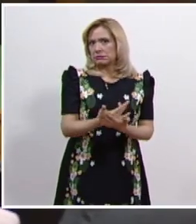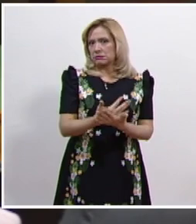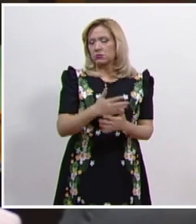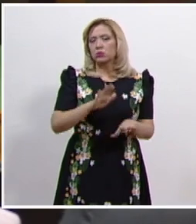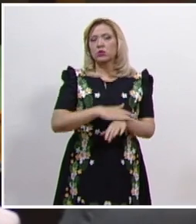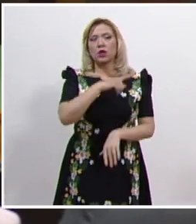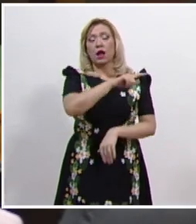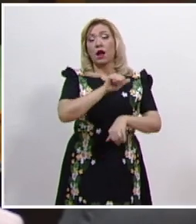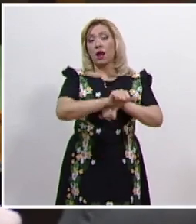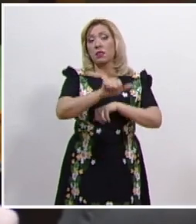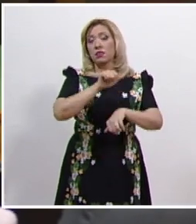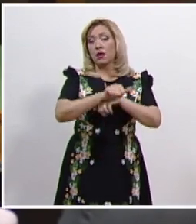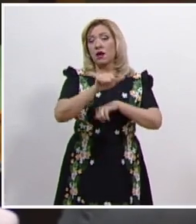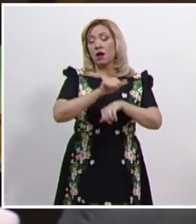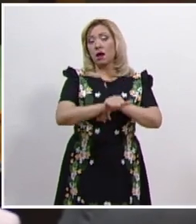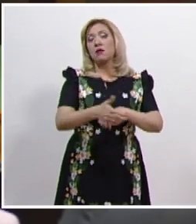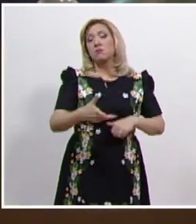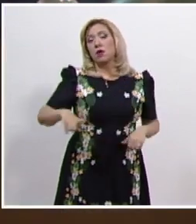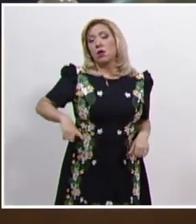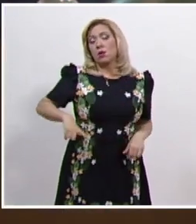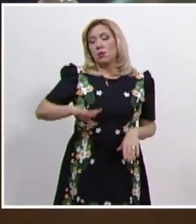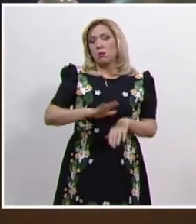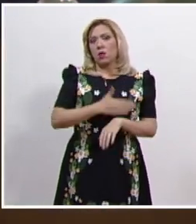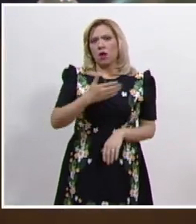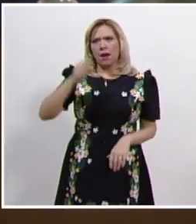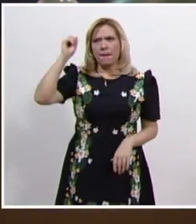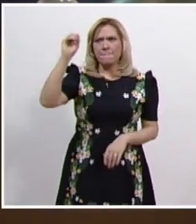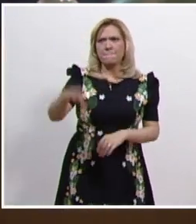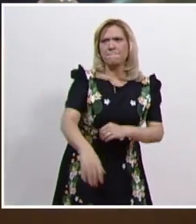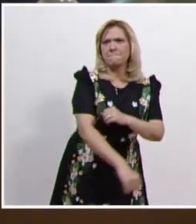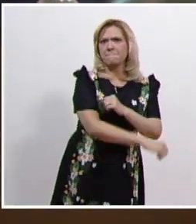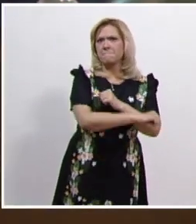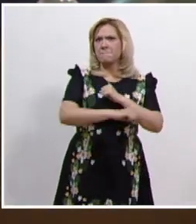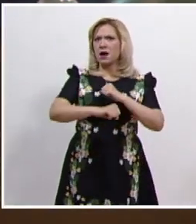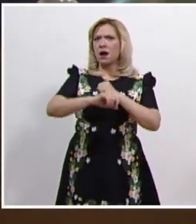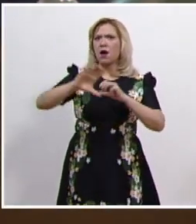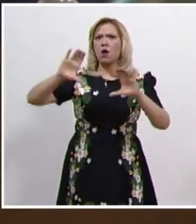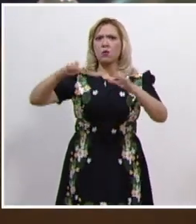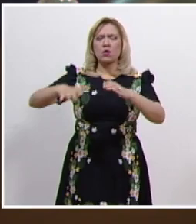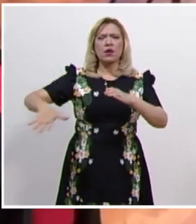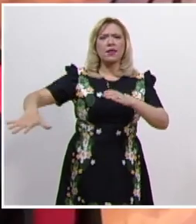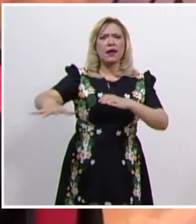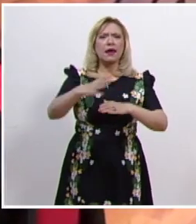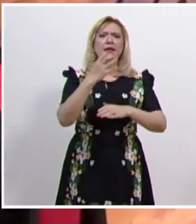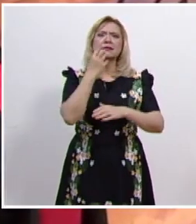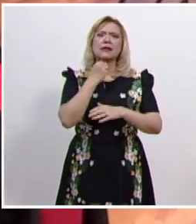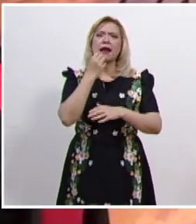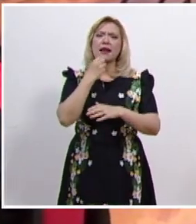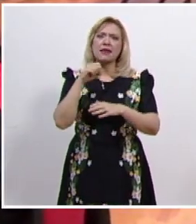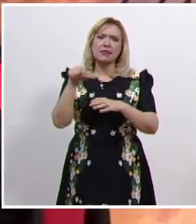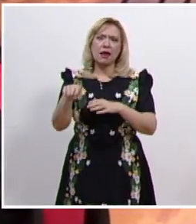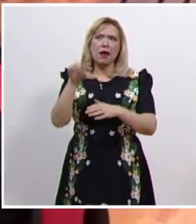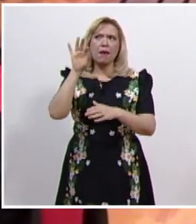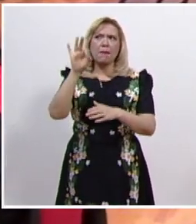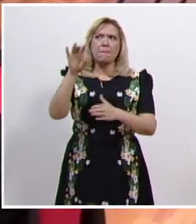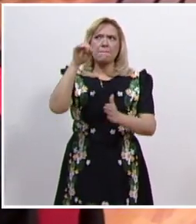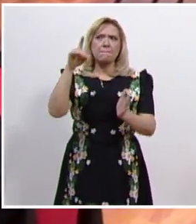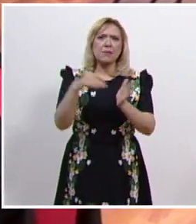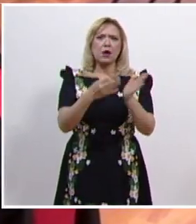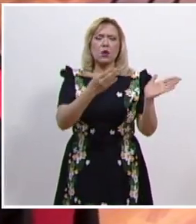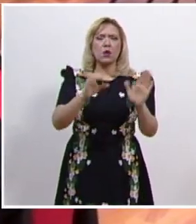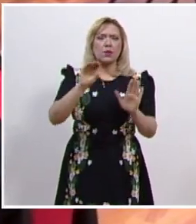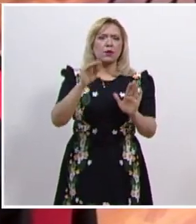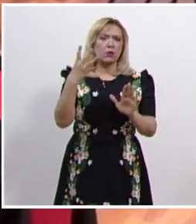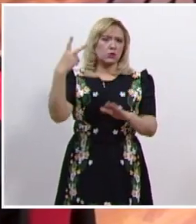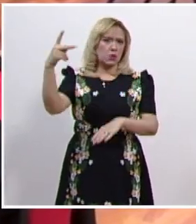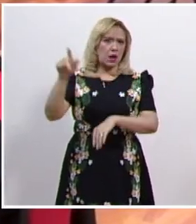Estado argentino en relación con un atentado terrorista perpetrado contra la comunidad israelita en 1994. Y otro